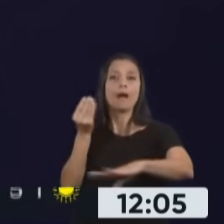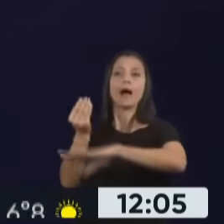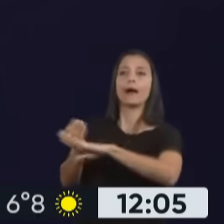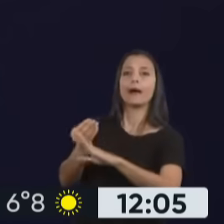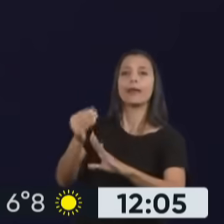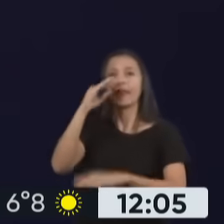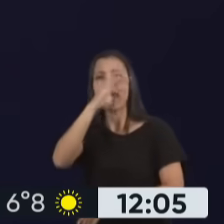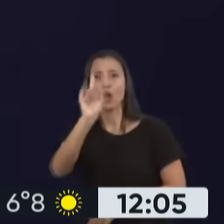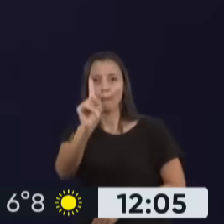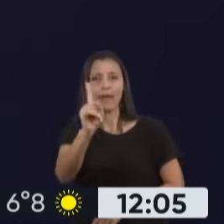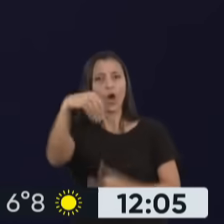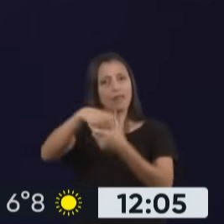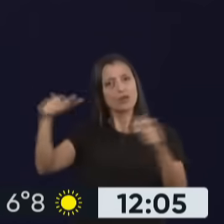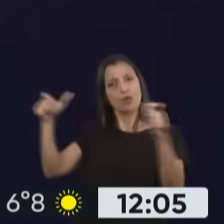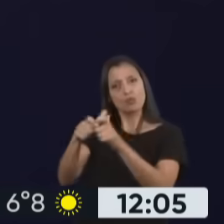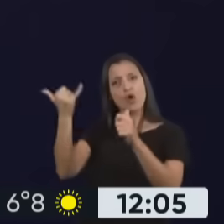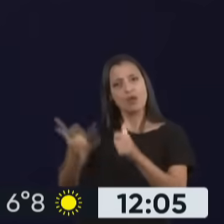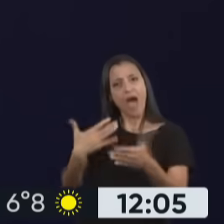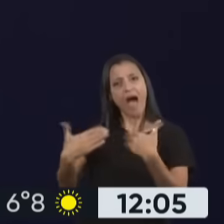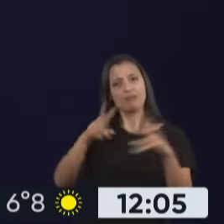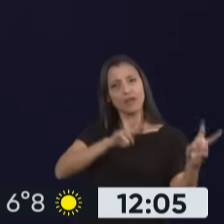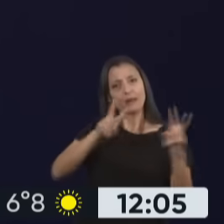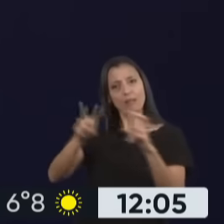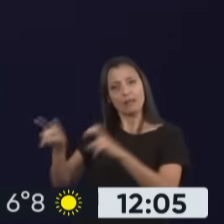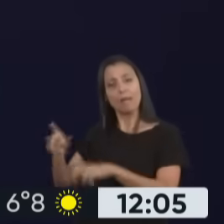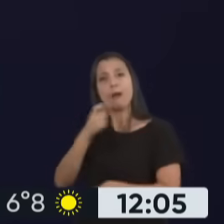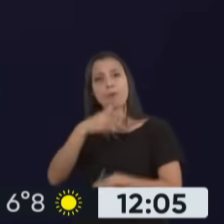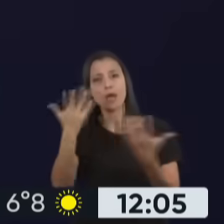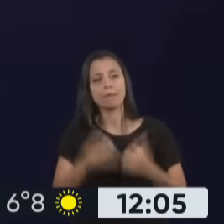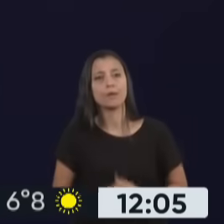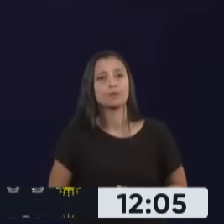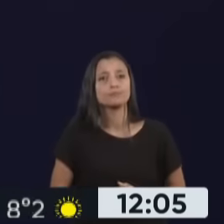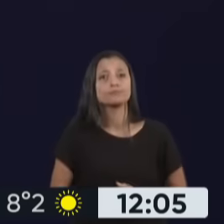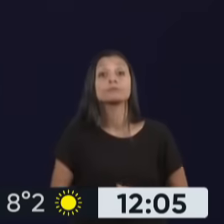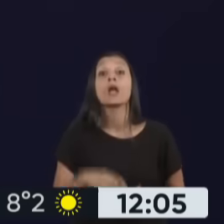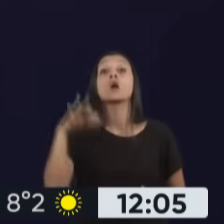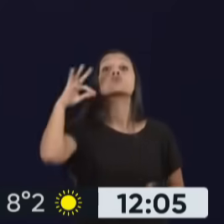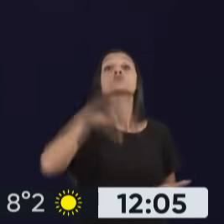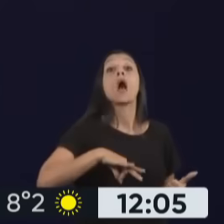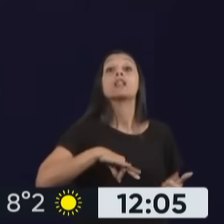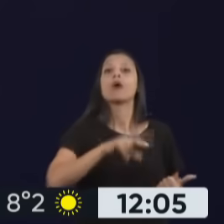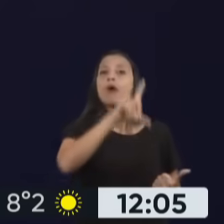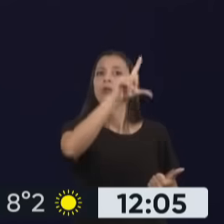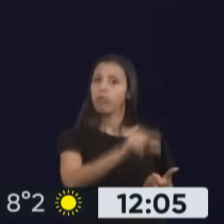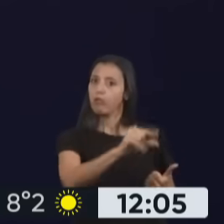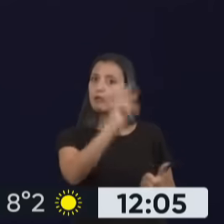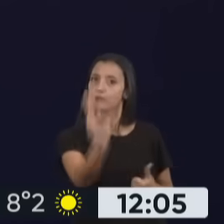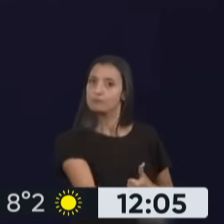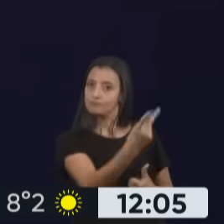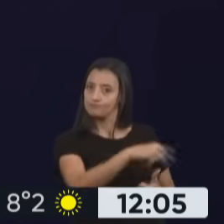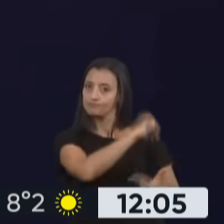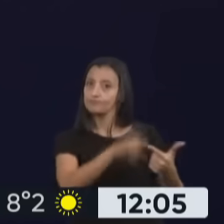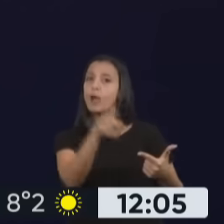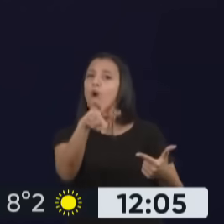otros condimentos, otros resultados fuertes como la caída del salario real y no te olvides que cuando